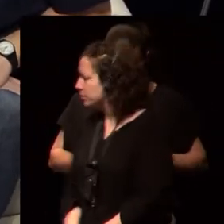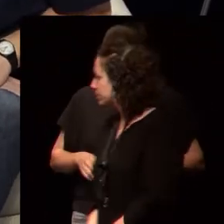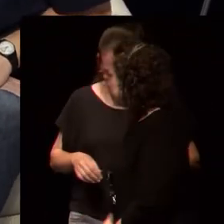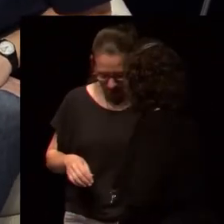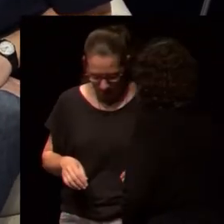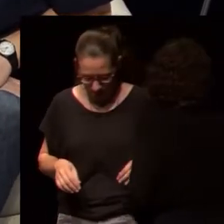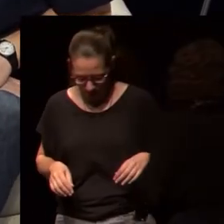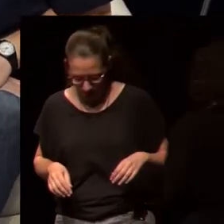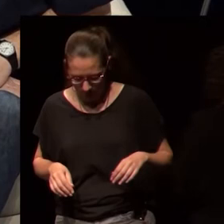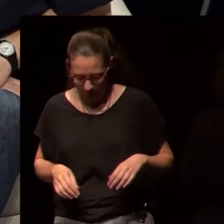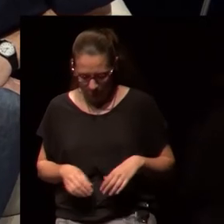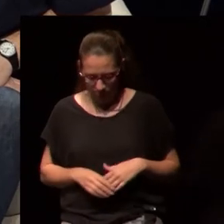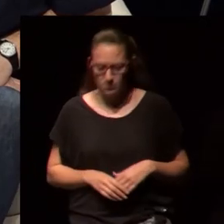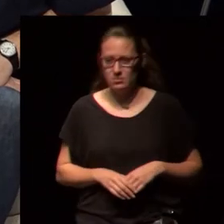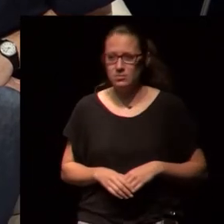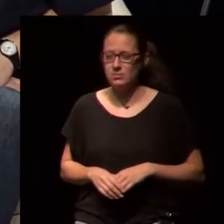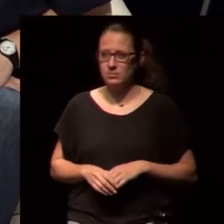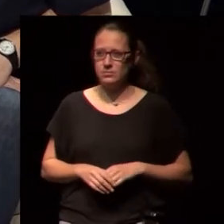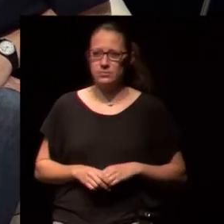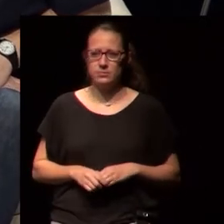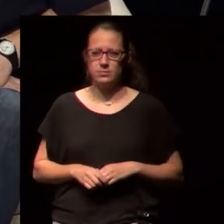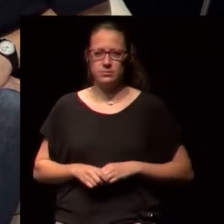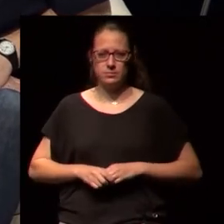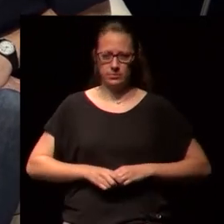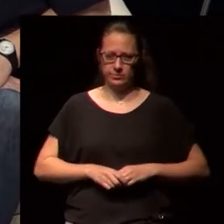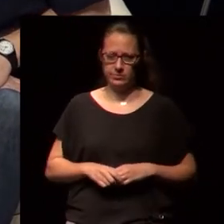Sí, allá atrás, aquí también.